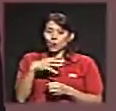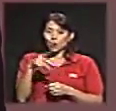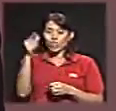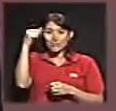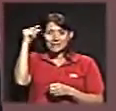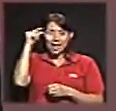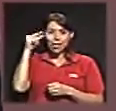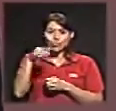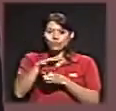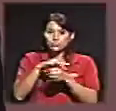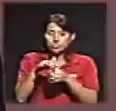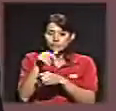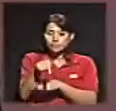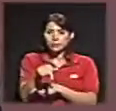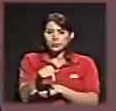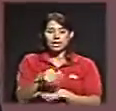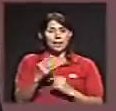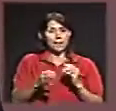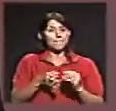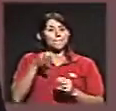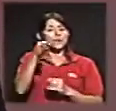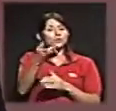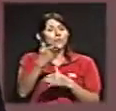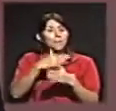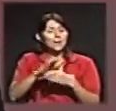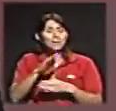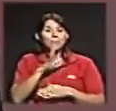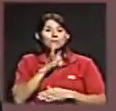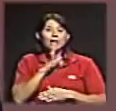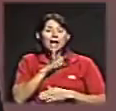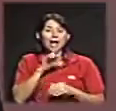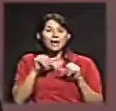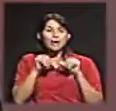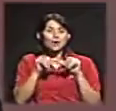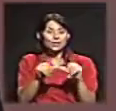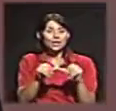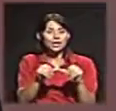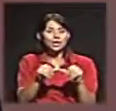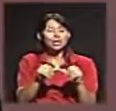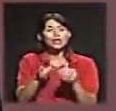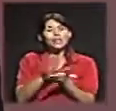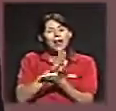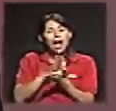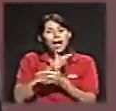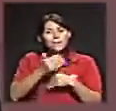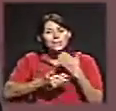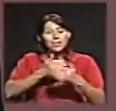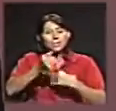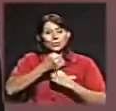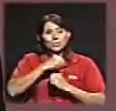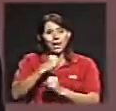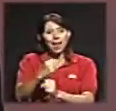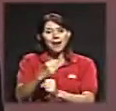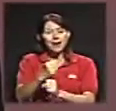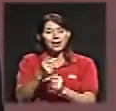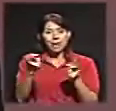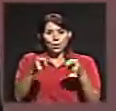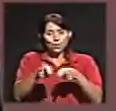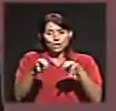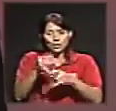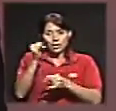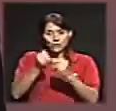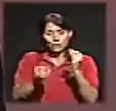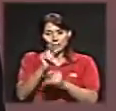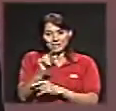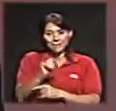bloque vamos a continuar conversando acerca del trámite municipal que ha ocurrido en las últimas